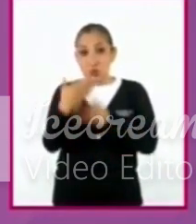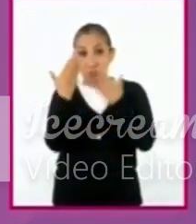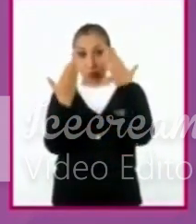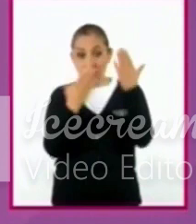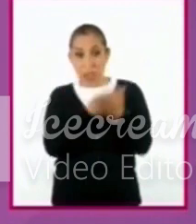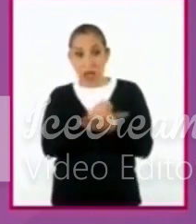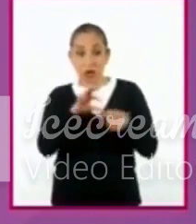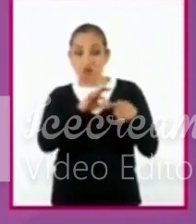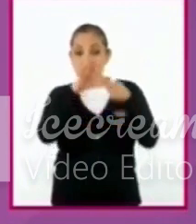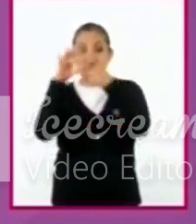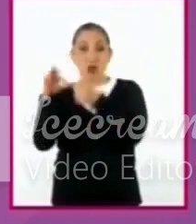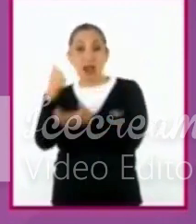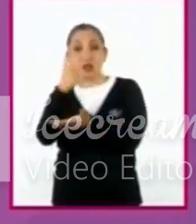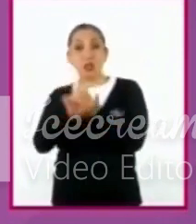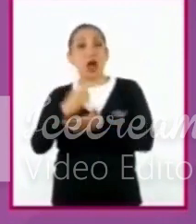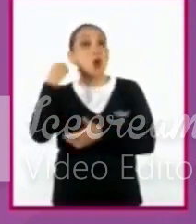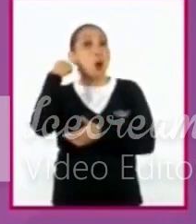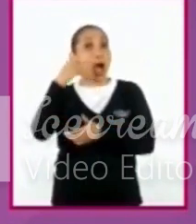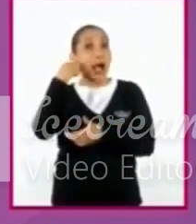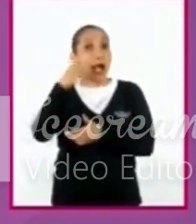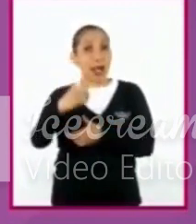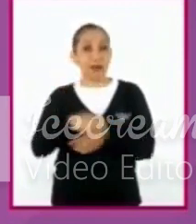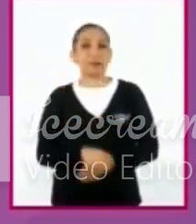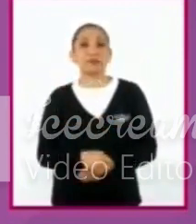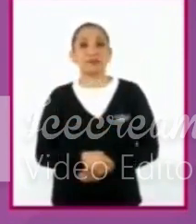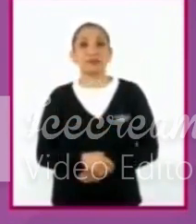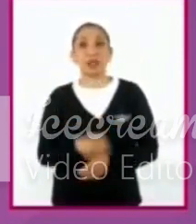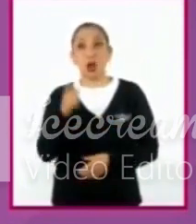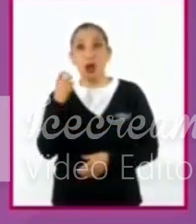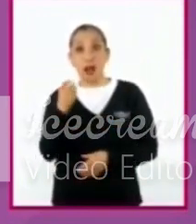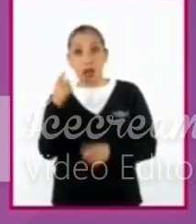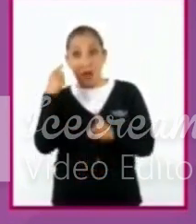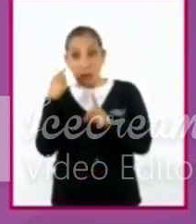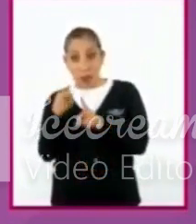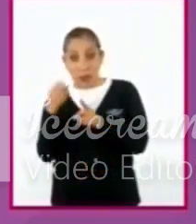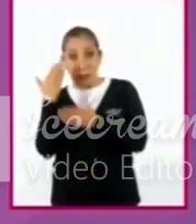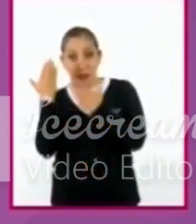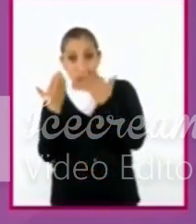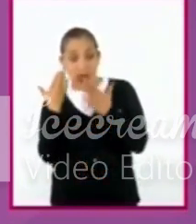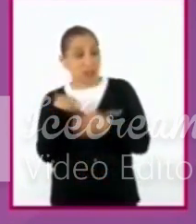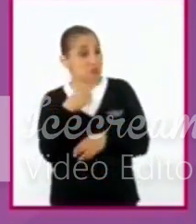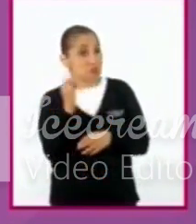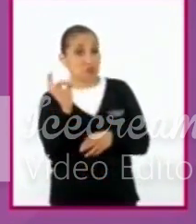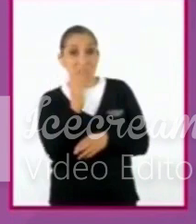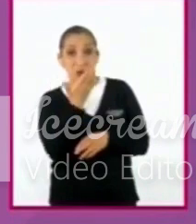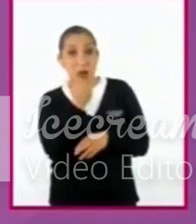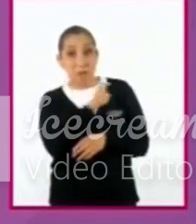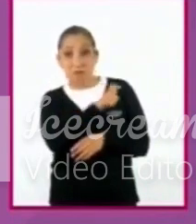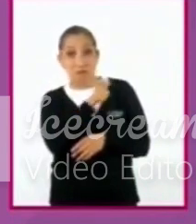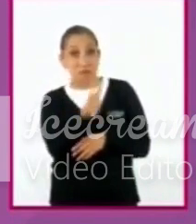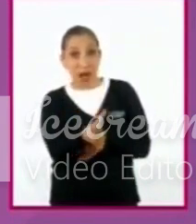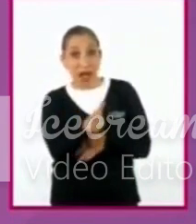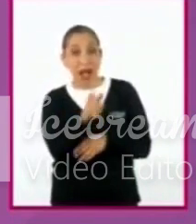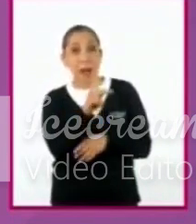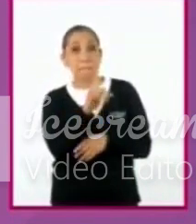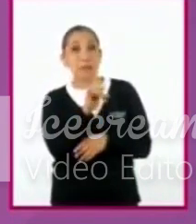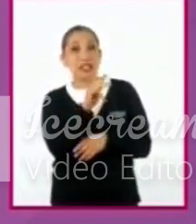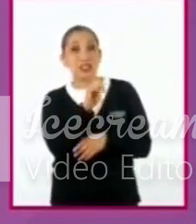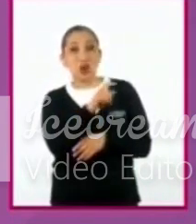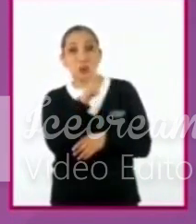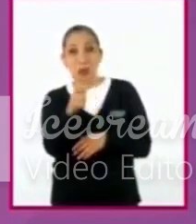los llevaban a la ciudad de Oaxaca con este objeto y los que no tenían la posibilidad de pagar la pensión